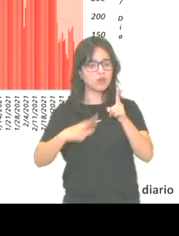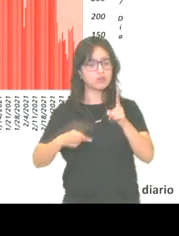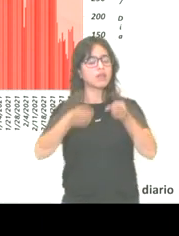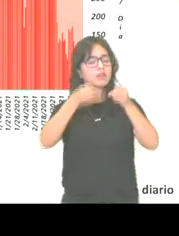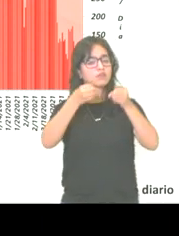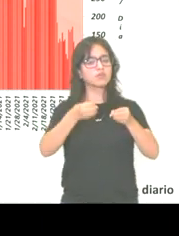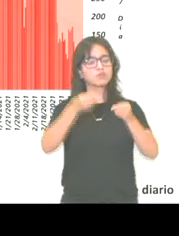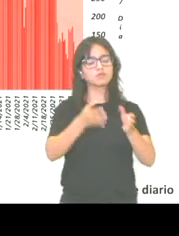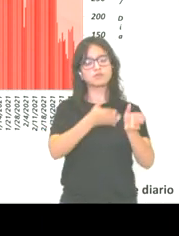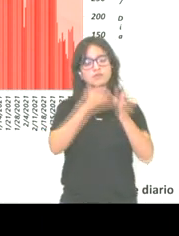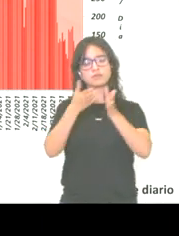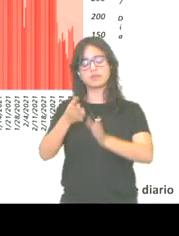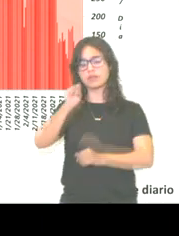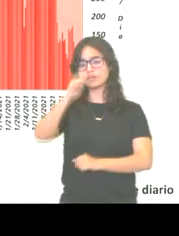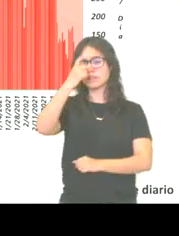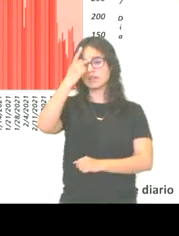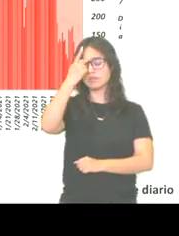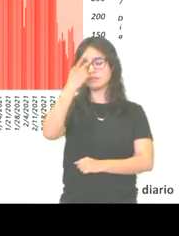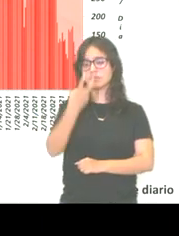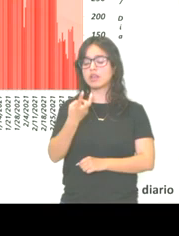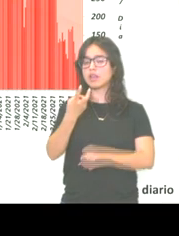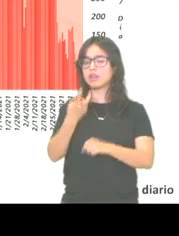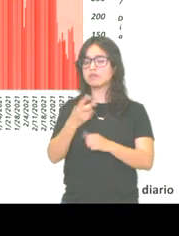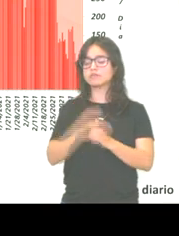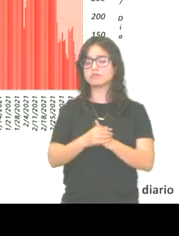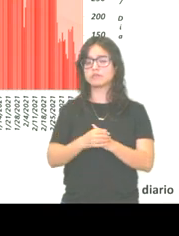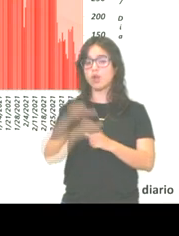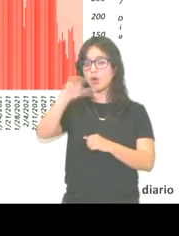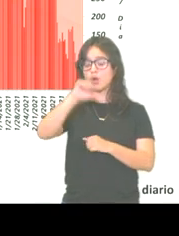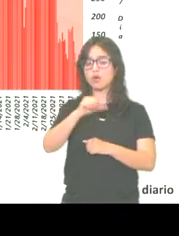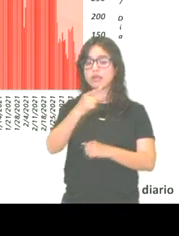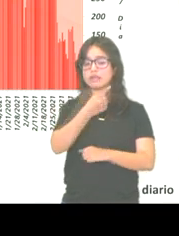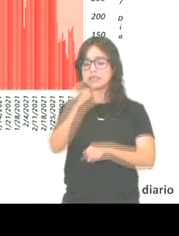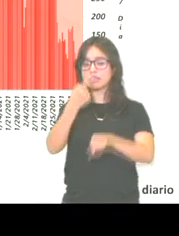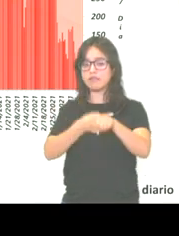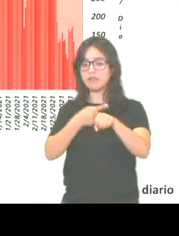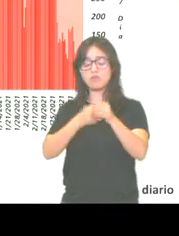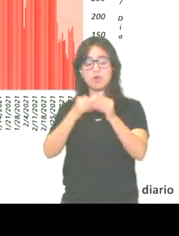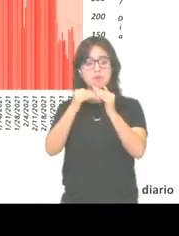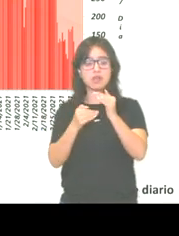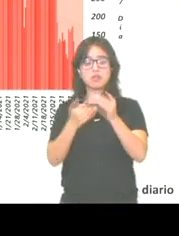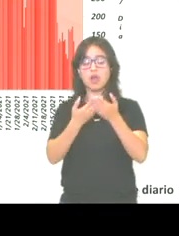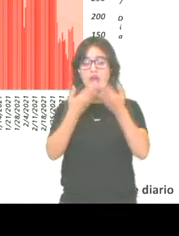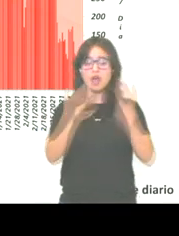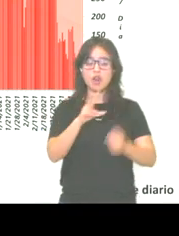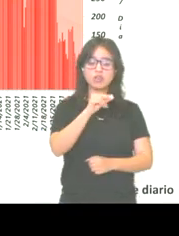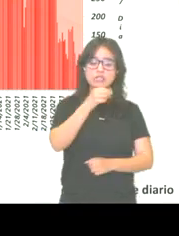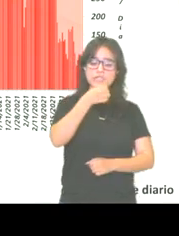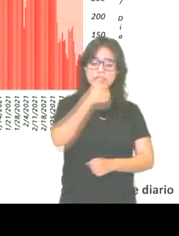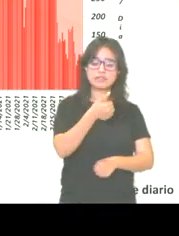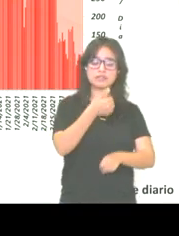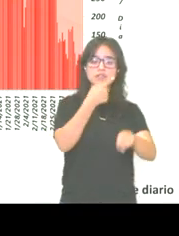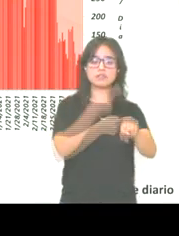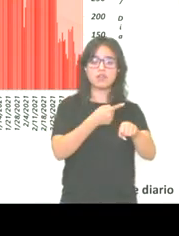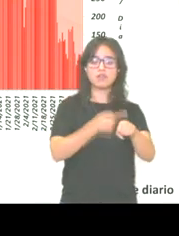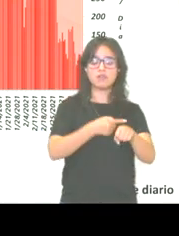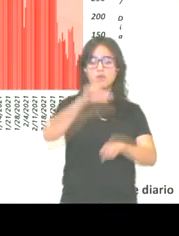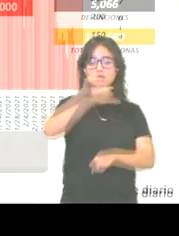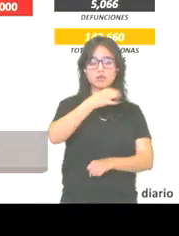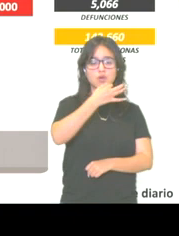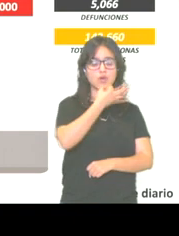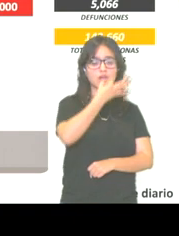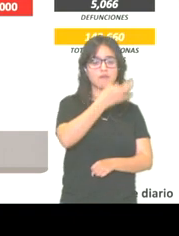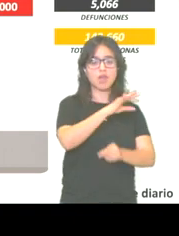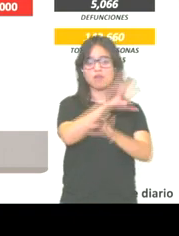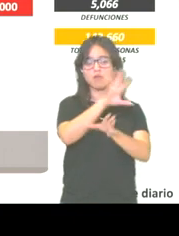aquí en nuestro estado, este día también una cifra por debajo de los 100 casos, son 86 casos los que se están reportando el día de hoy.